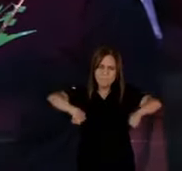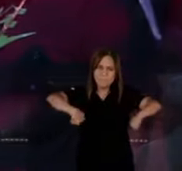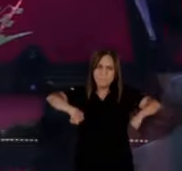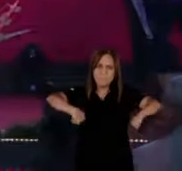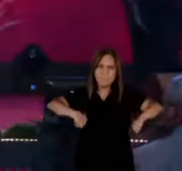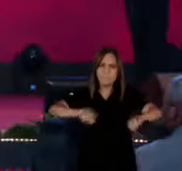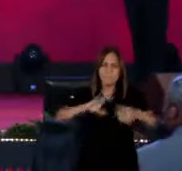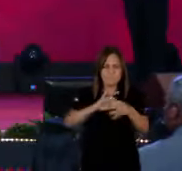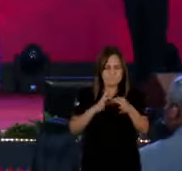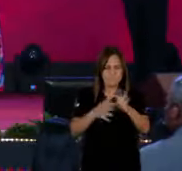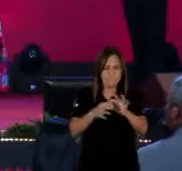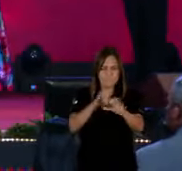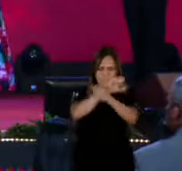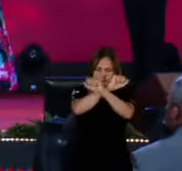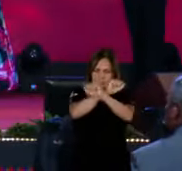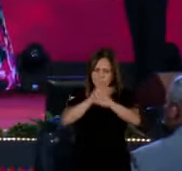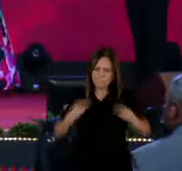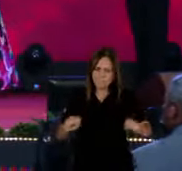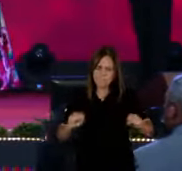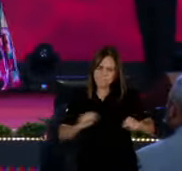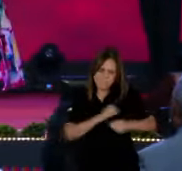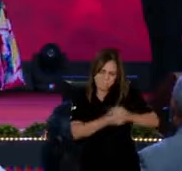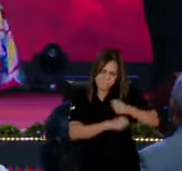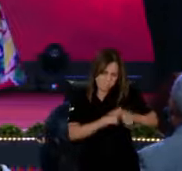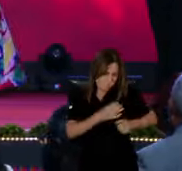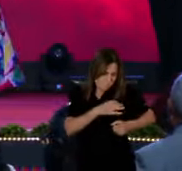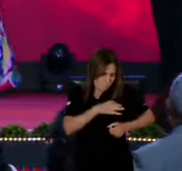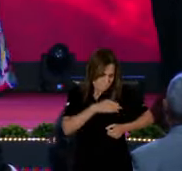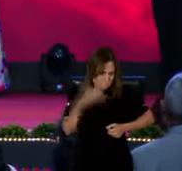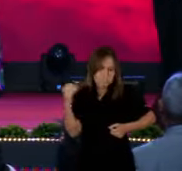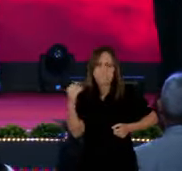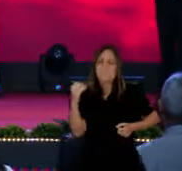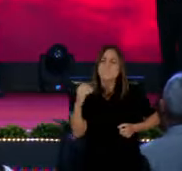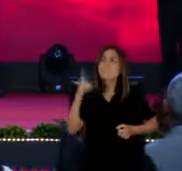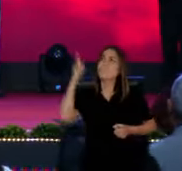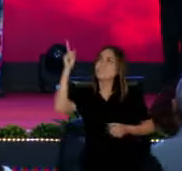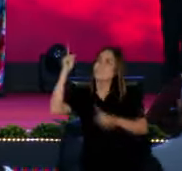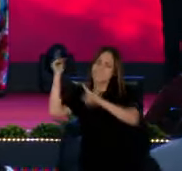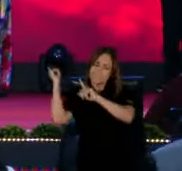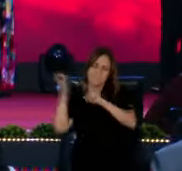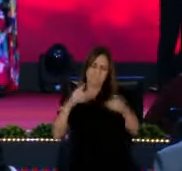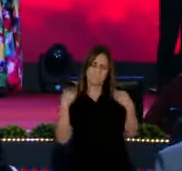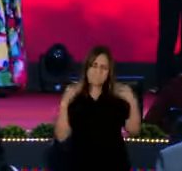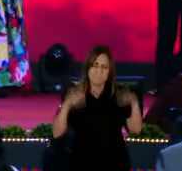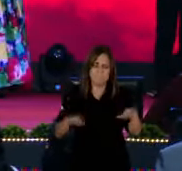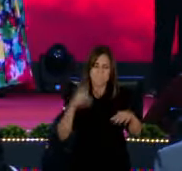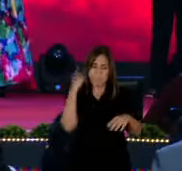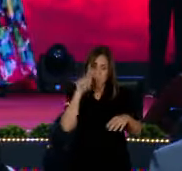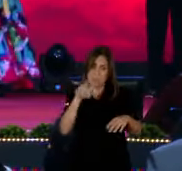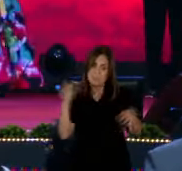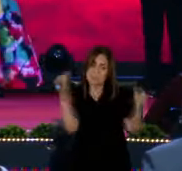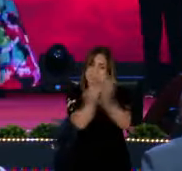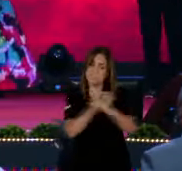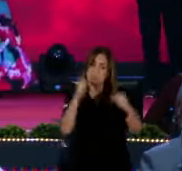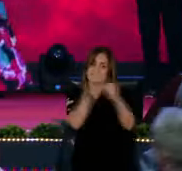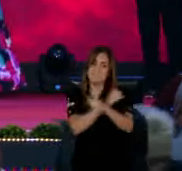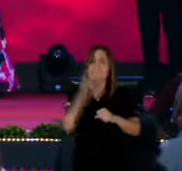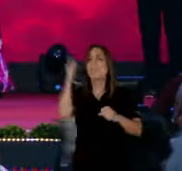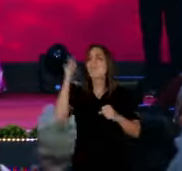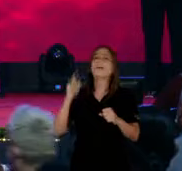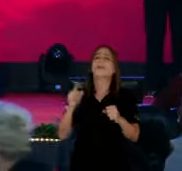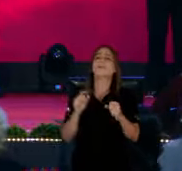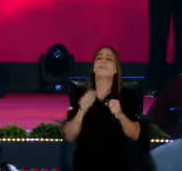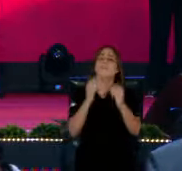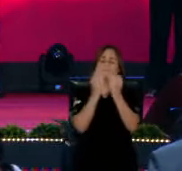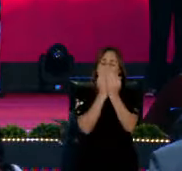quebrando cadenas, sacando espinas. Manda a tus ángeles contigo a luchar. Él abre